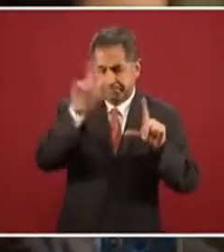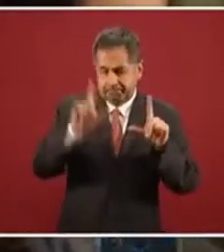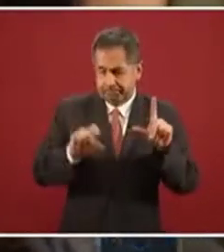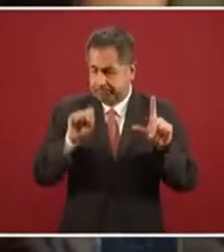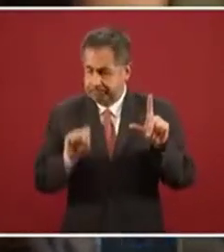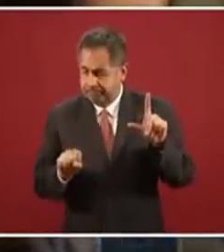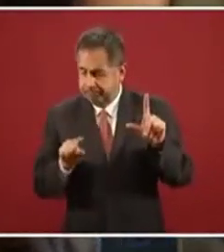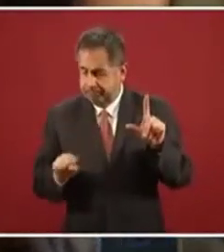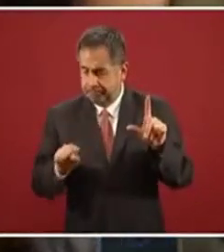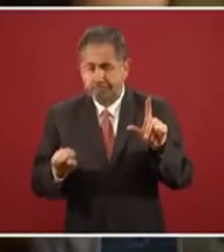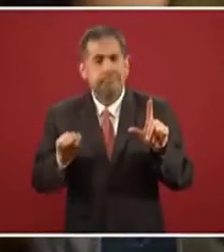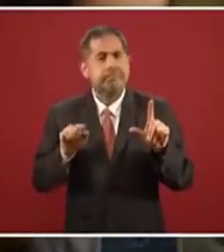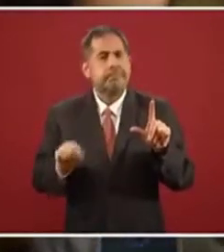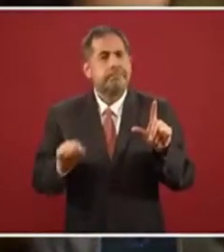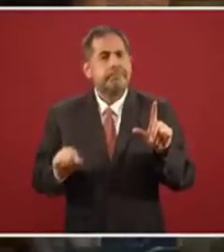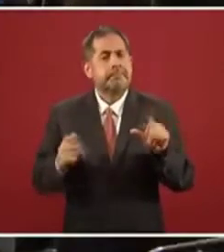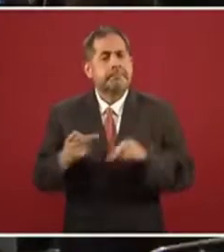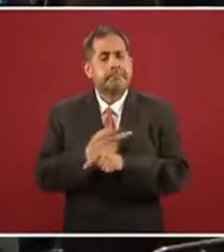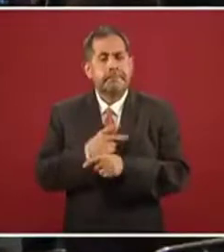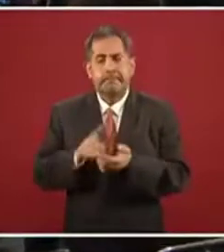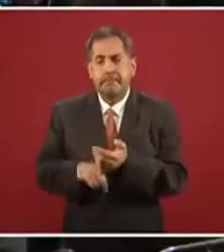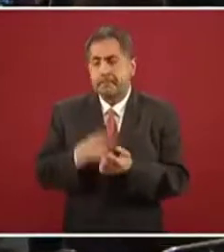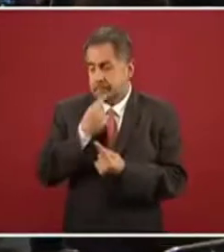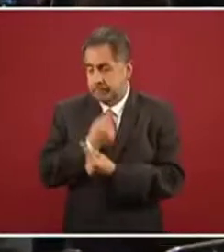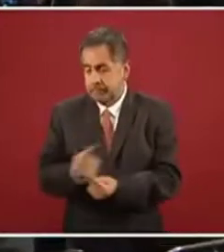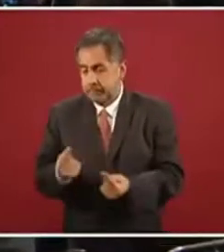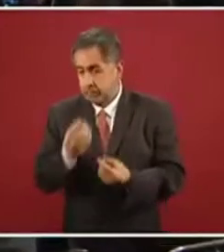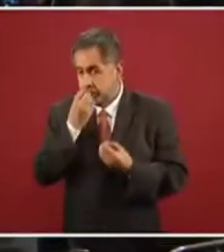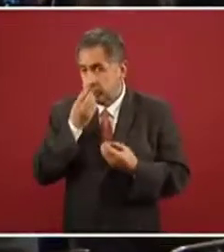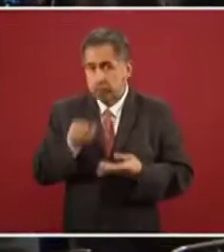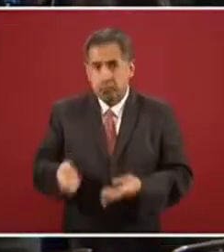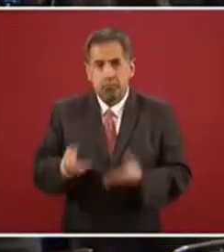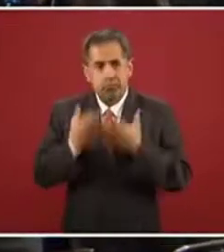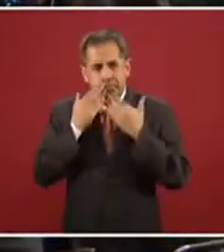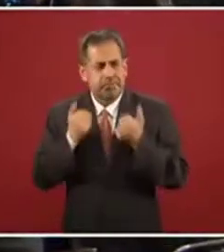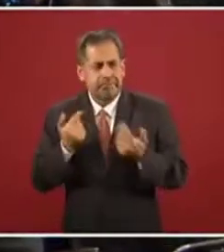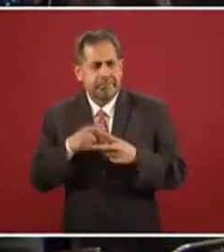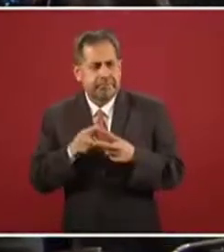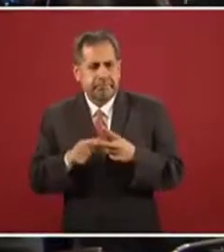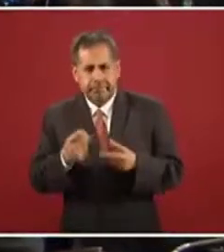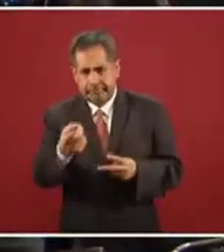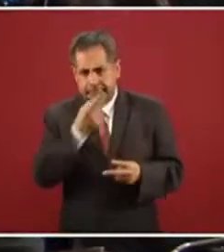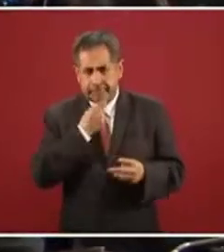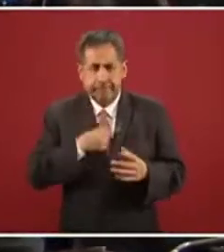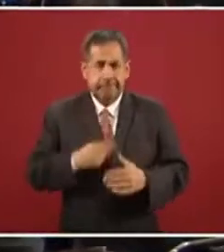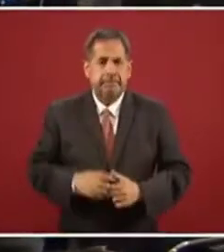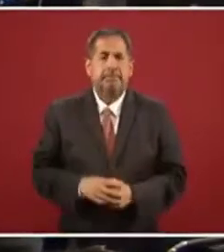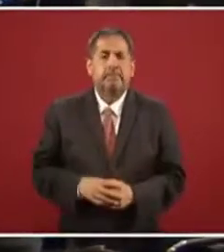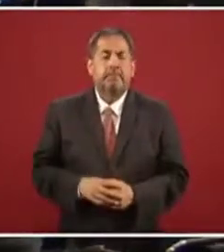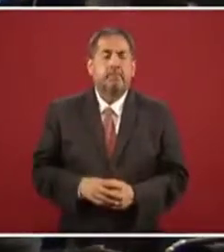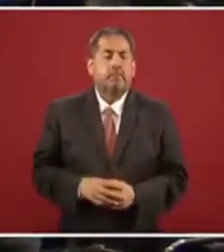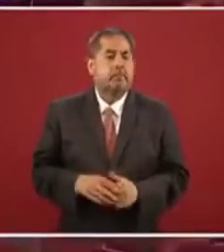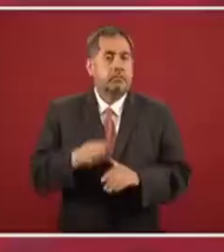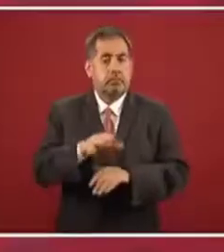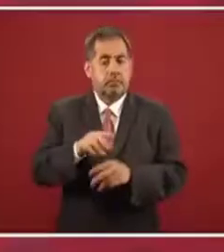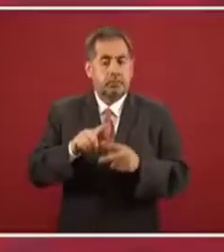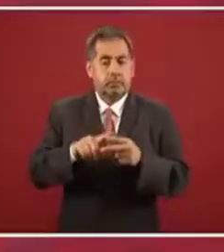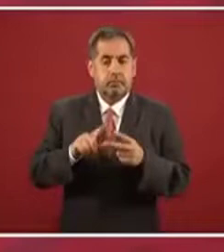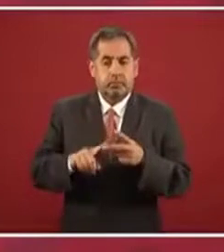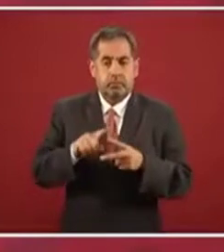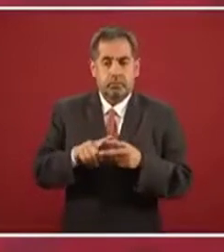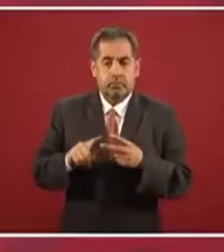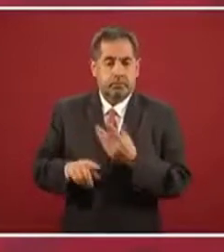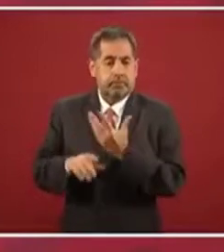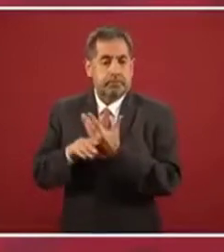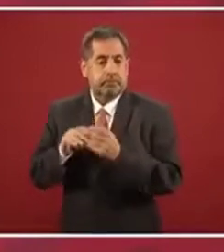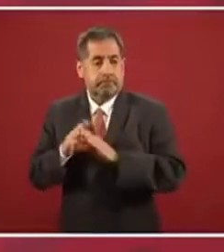respecto a que incluso a los niños les faltan alimentos en este caso? Gracias. Bueno, sobre el caso del plan de